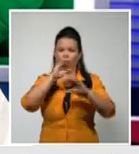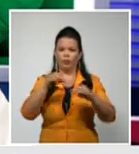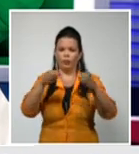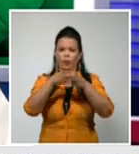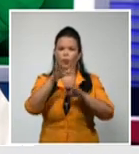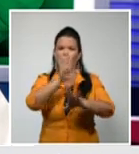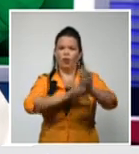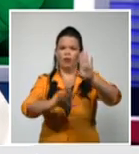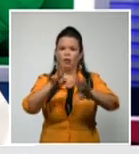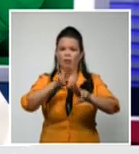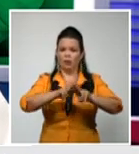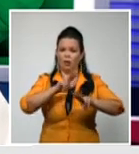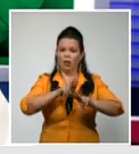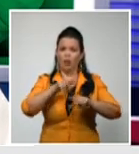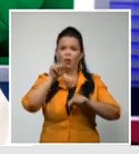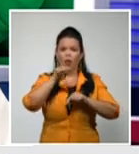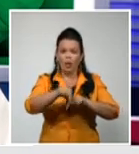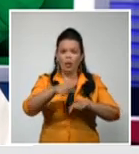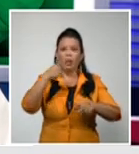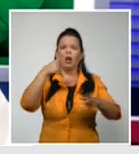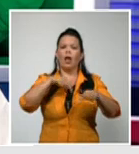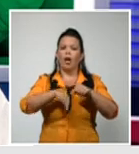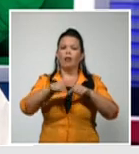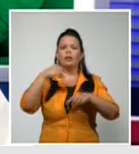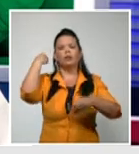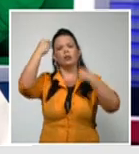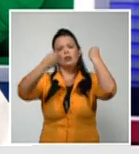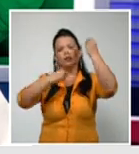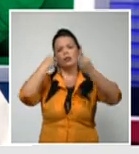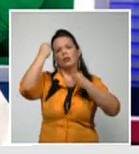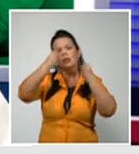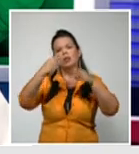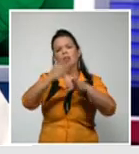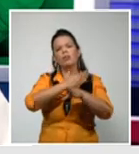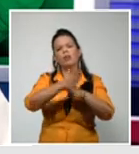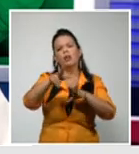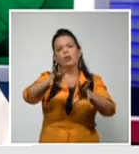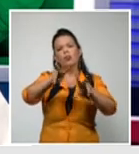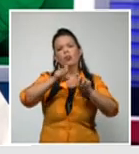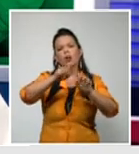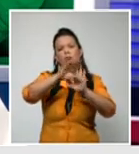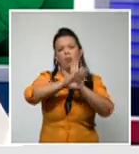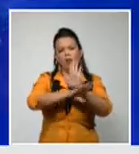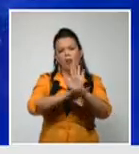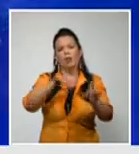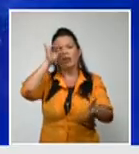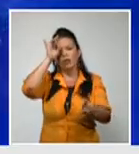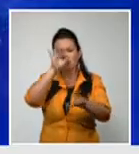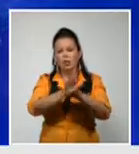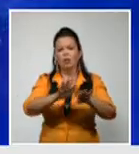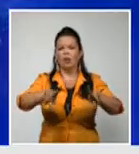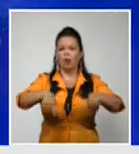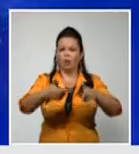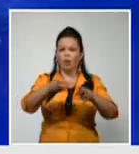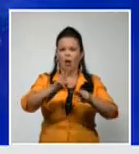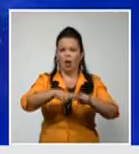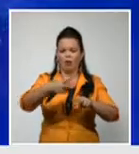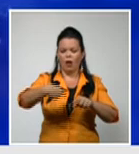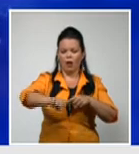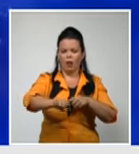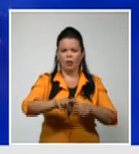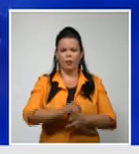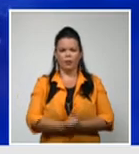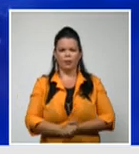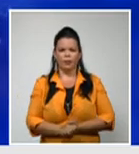todavía más medidas a aplicar y estoy seguro que lo vamos a controlar. Ese, por supuesto, mensaje alentador,